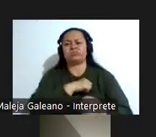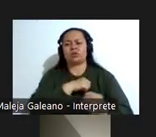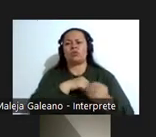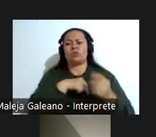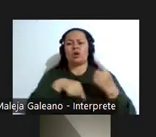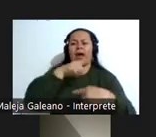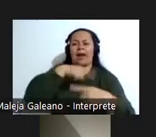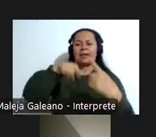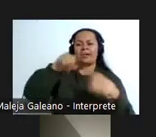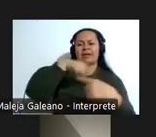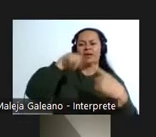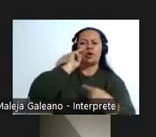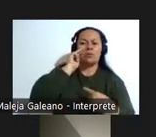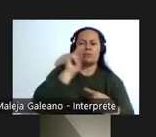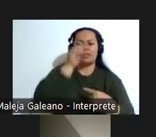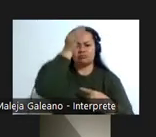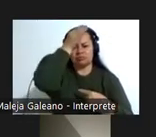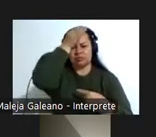saber.